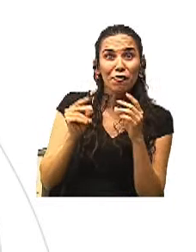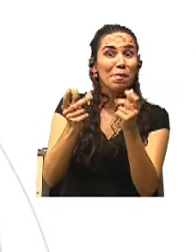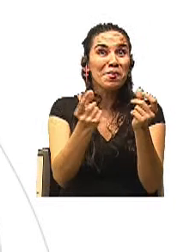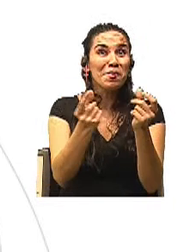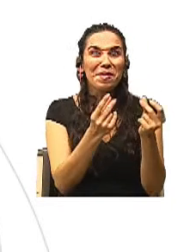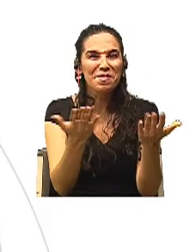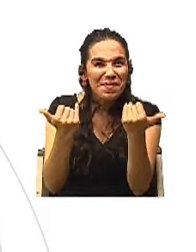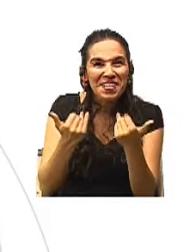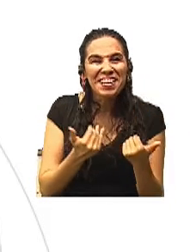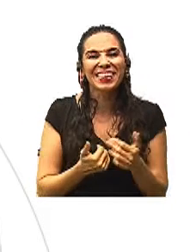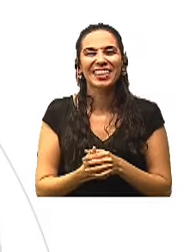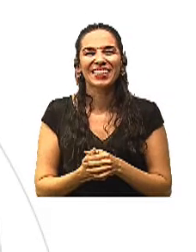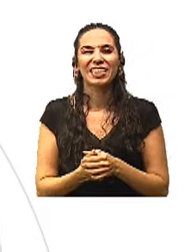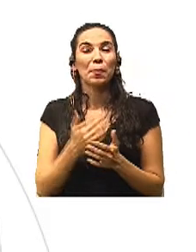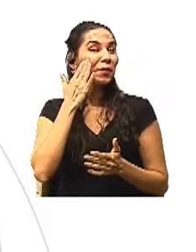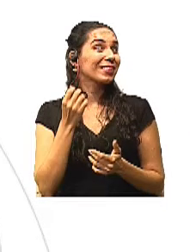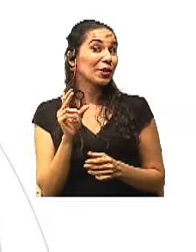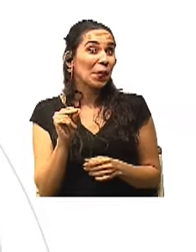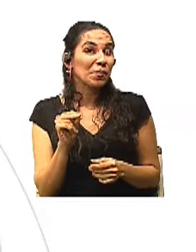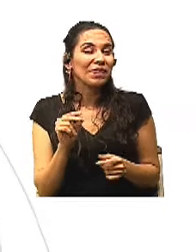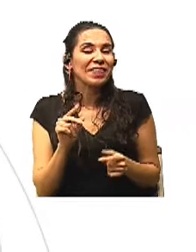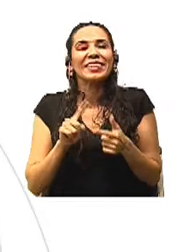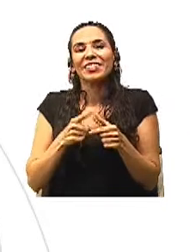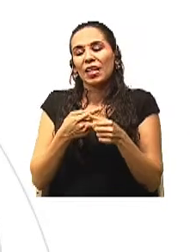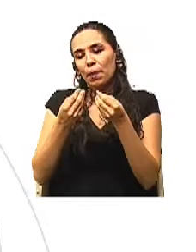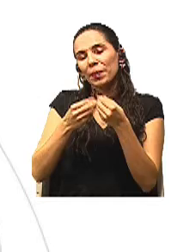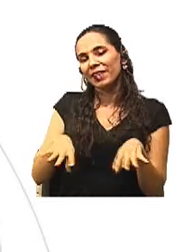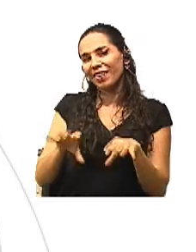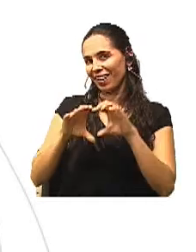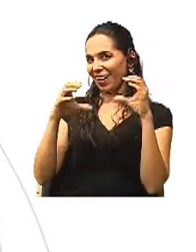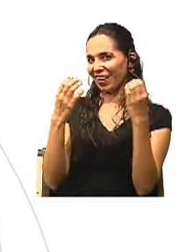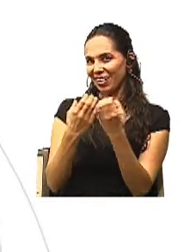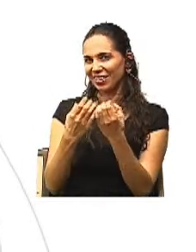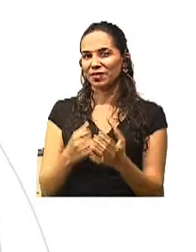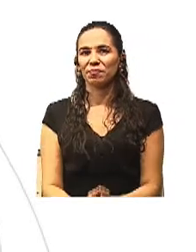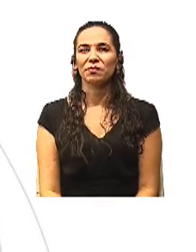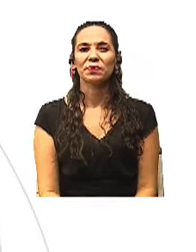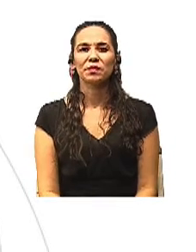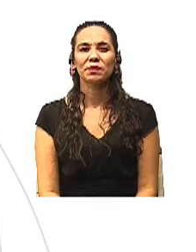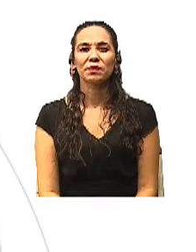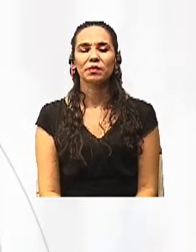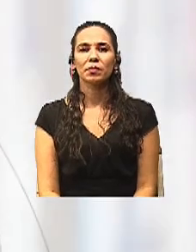rapidísimo, porque si no, se van a perder la clase.